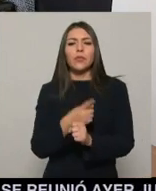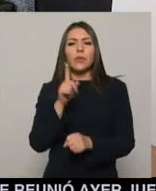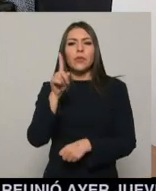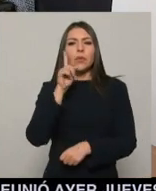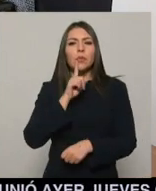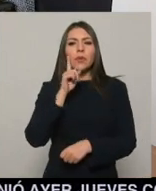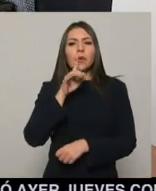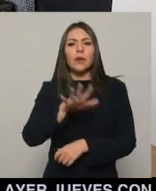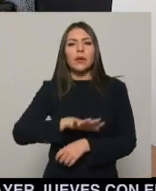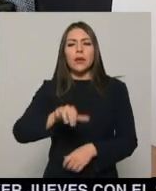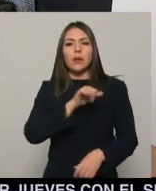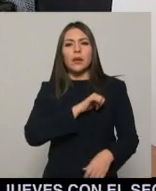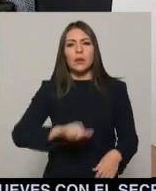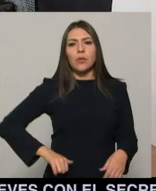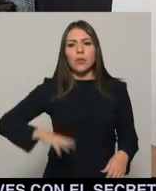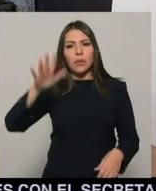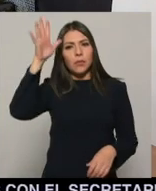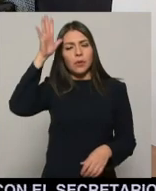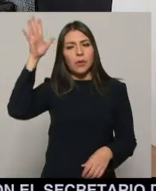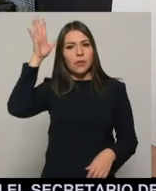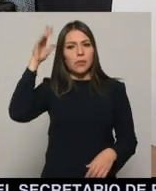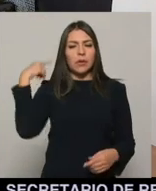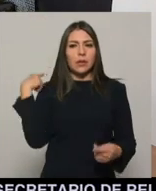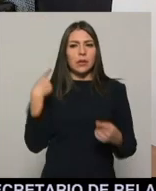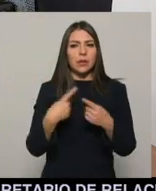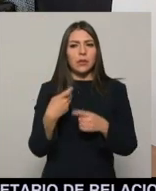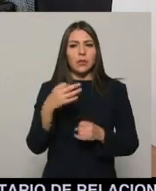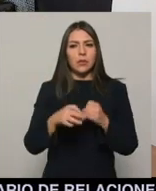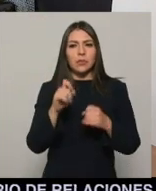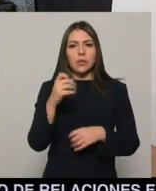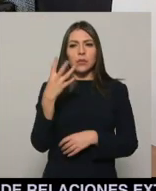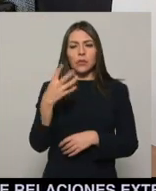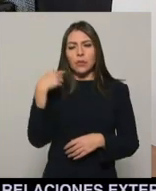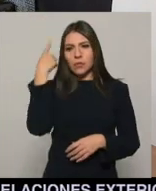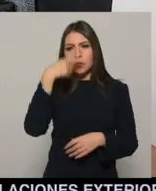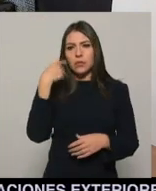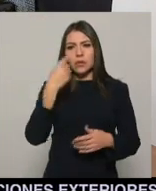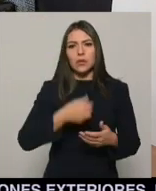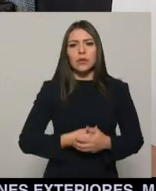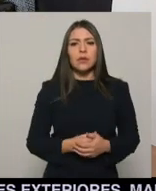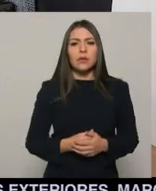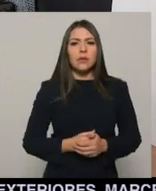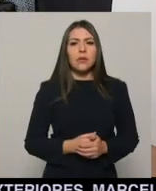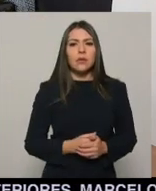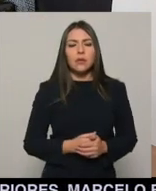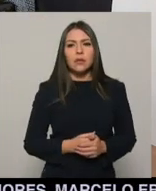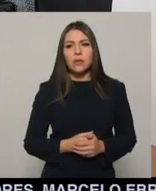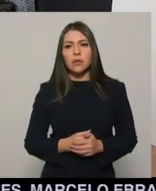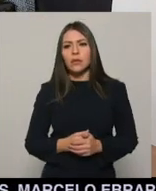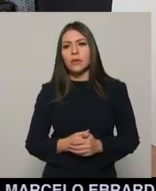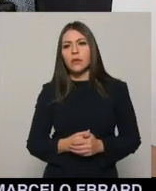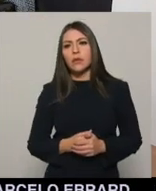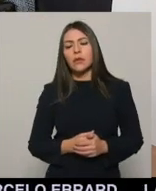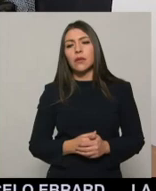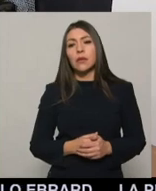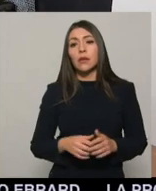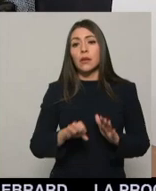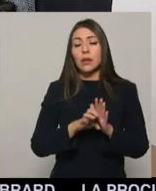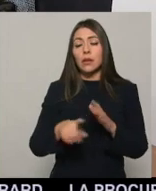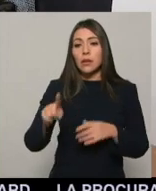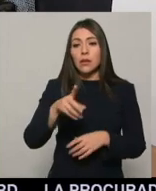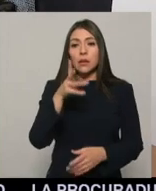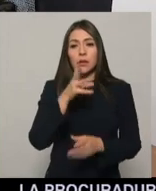Cuauhtémoc en las últimas 24 horas. En ese sentido, bueno, si ustedes dicen vamos a restaurar